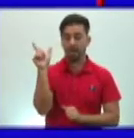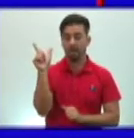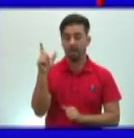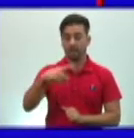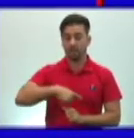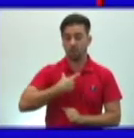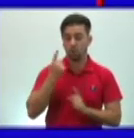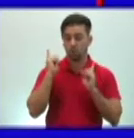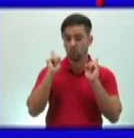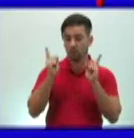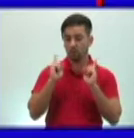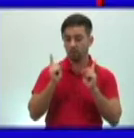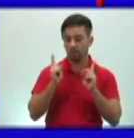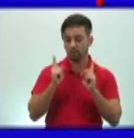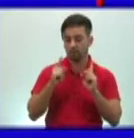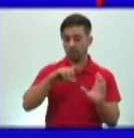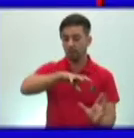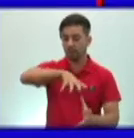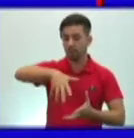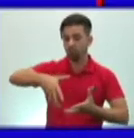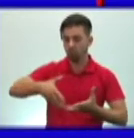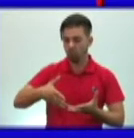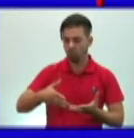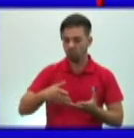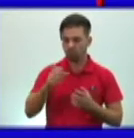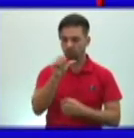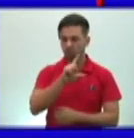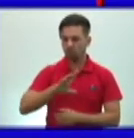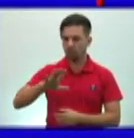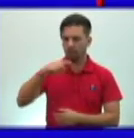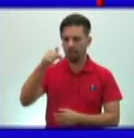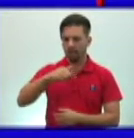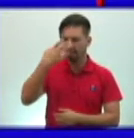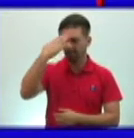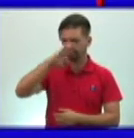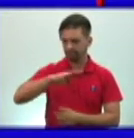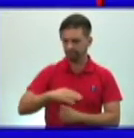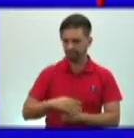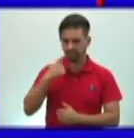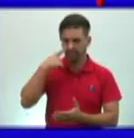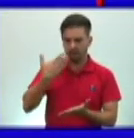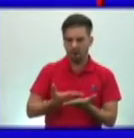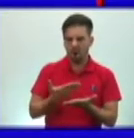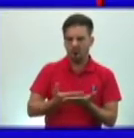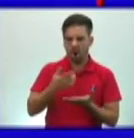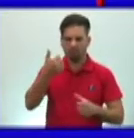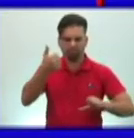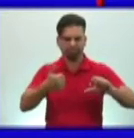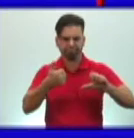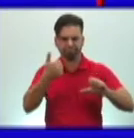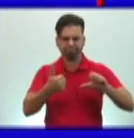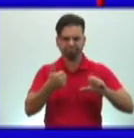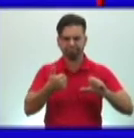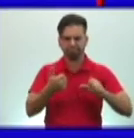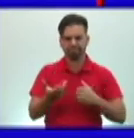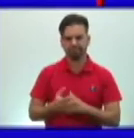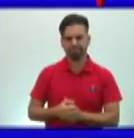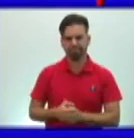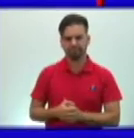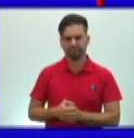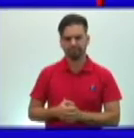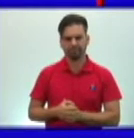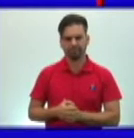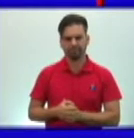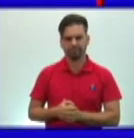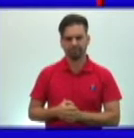de la sociedad cubana actual? ¿Cómo se evidencia esas concepciones en los comportamientos en el sistema de ideas? En el sistema